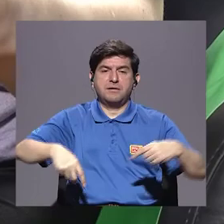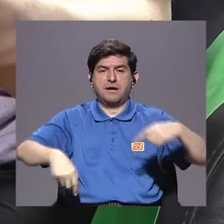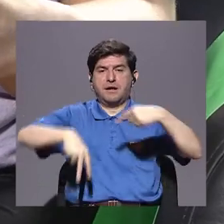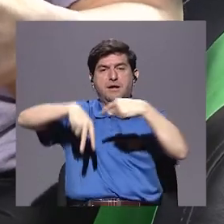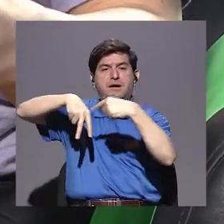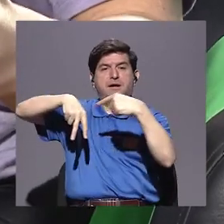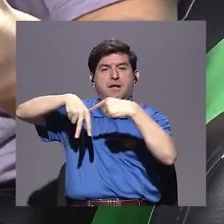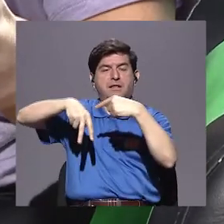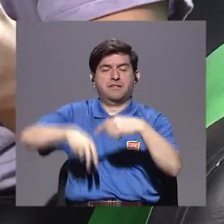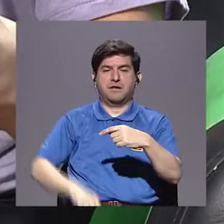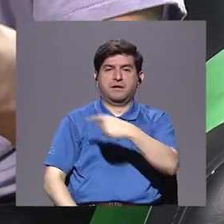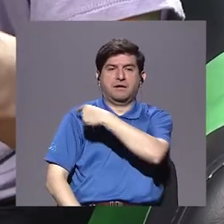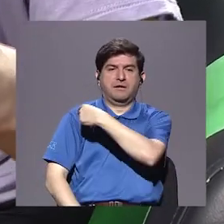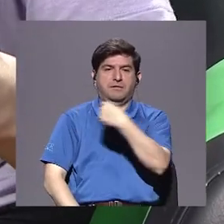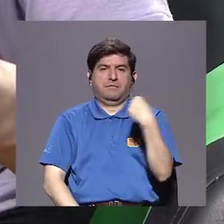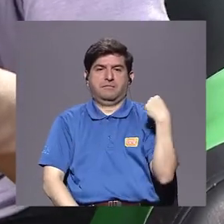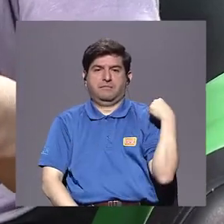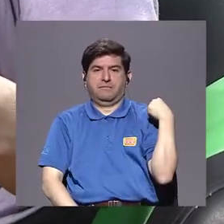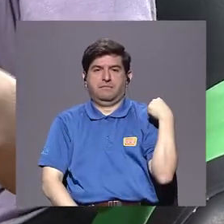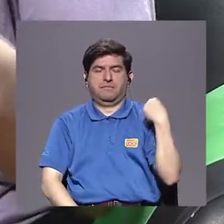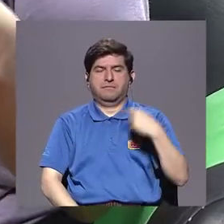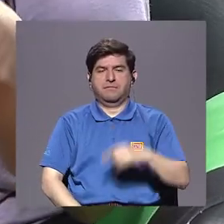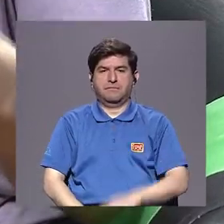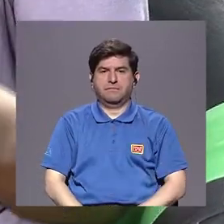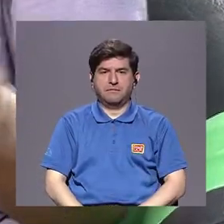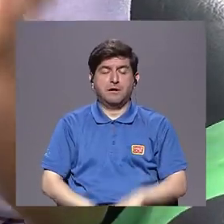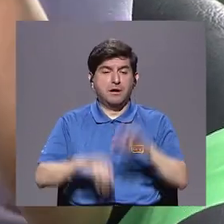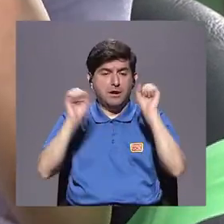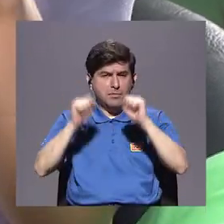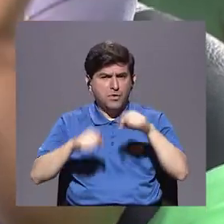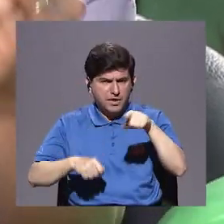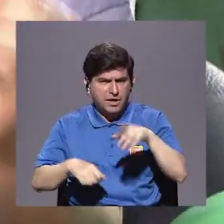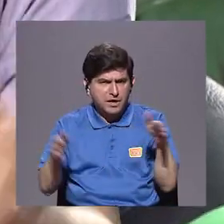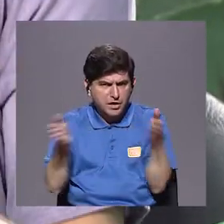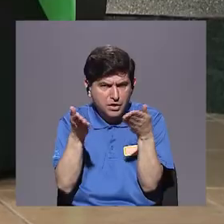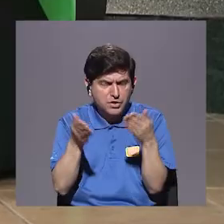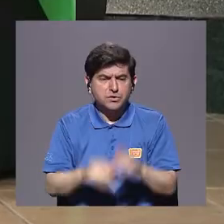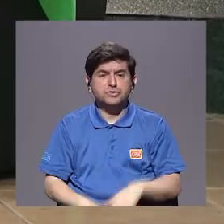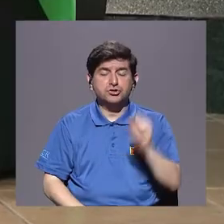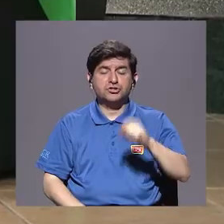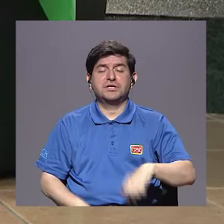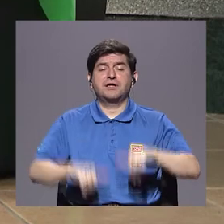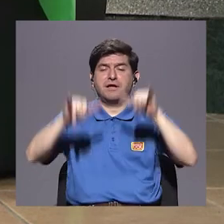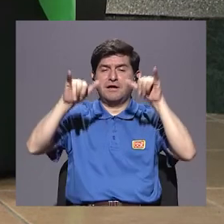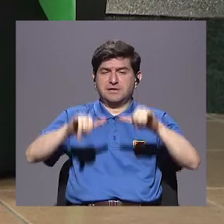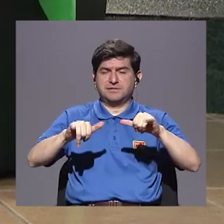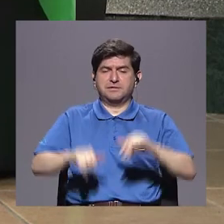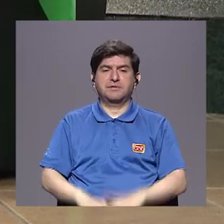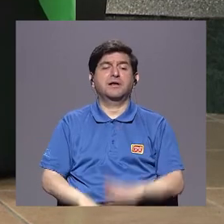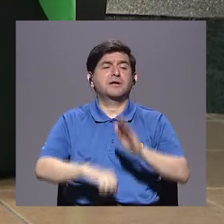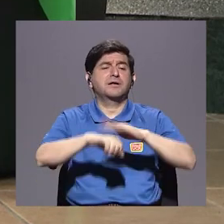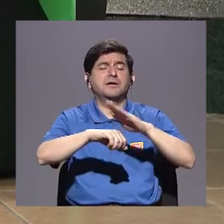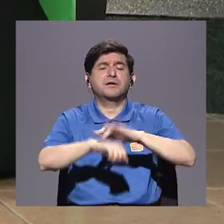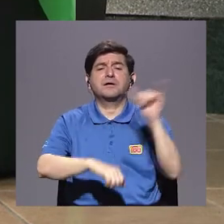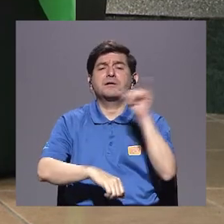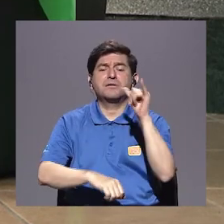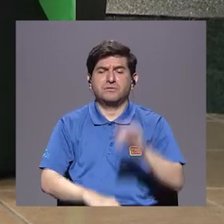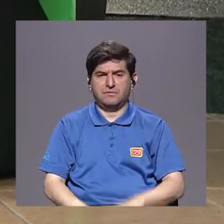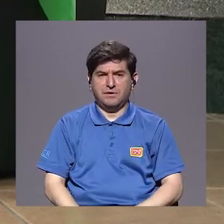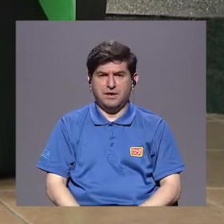cadera, a nivel de hombros, puedan ser estimulados. Sí, estabilizados, estimulados y me